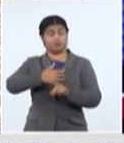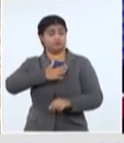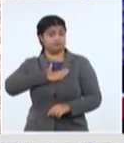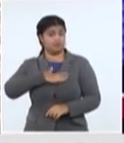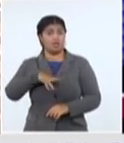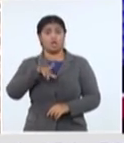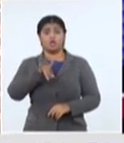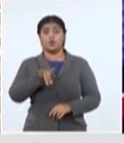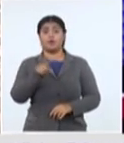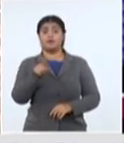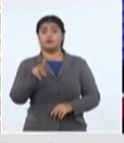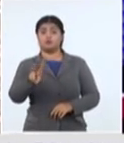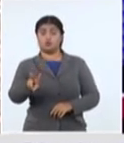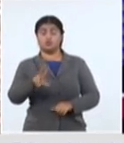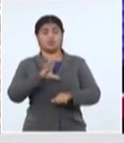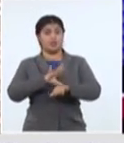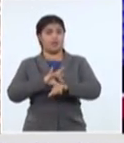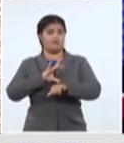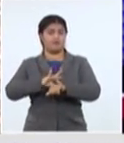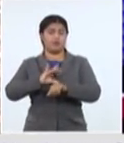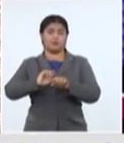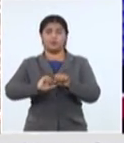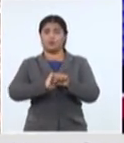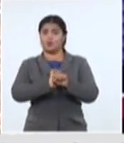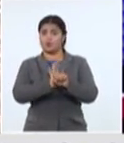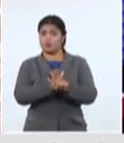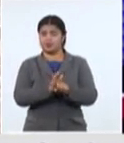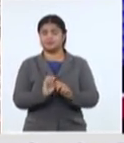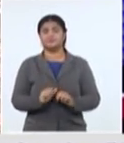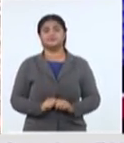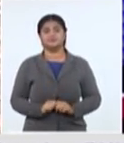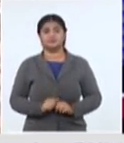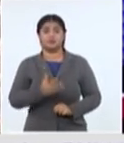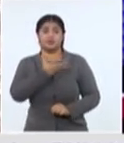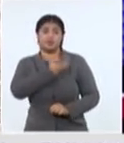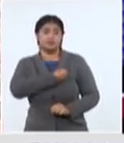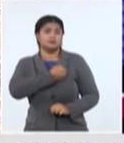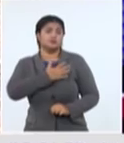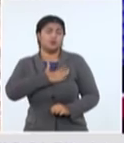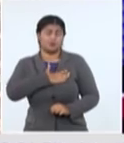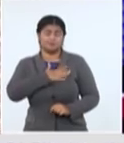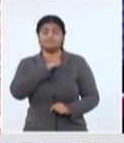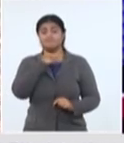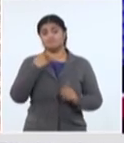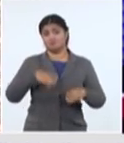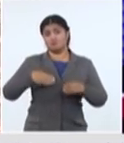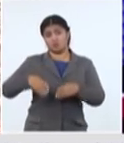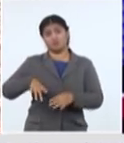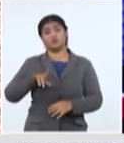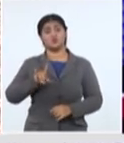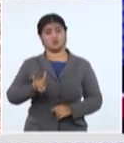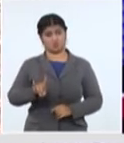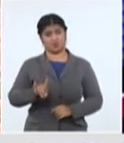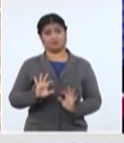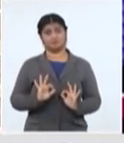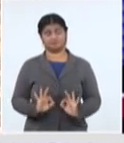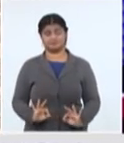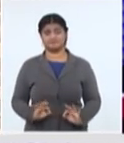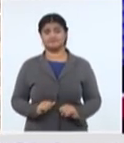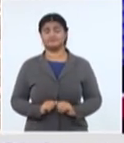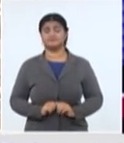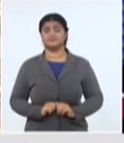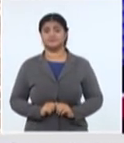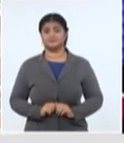912 pacientes diagnosticados de COVID-19 y lamentablemente 9 fallecidos como consecuencia de la enfermedad.